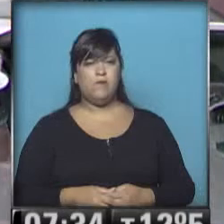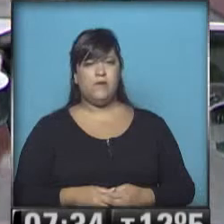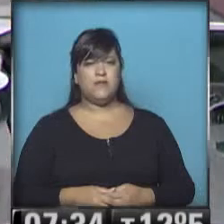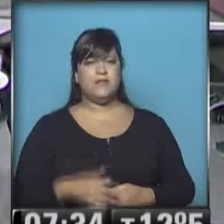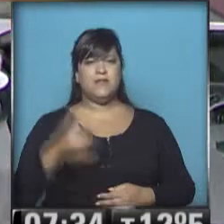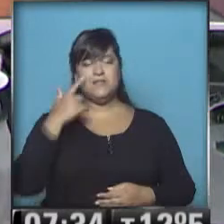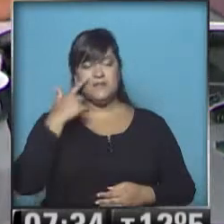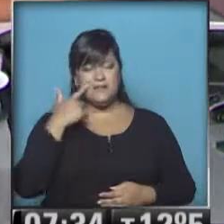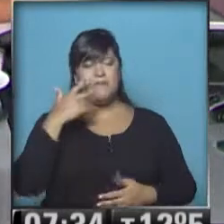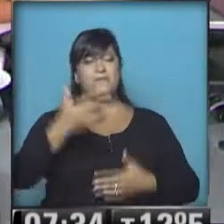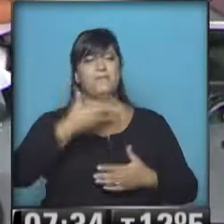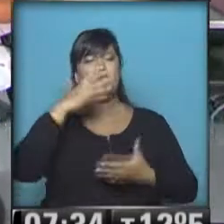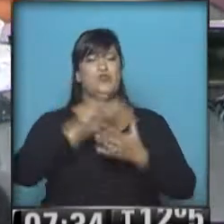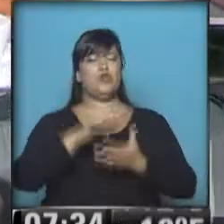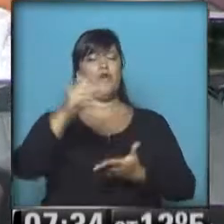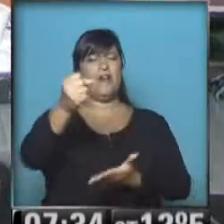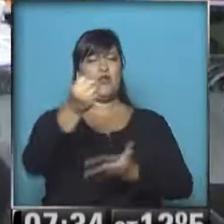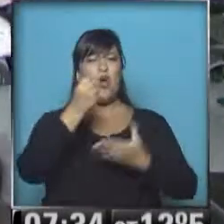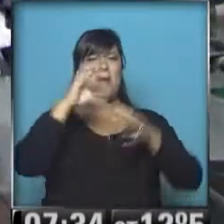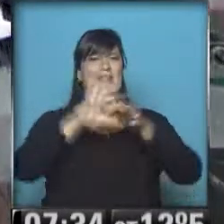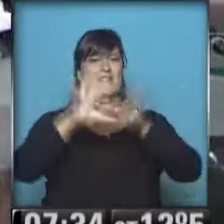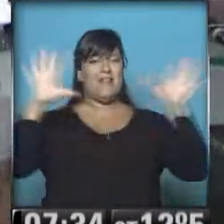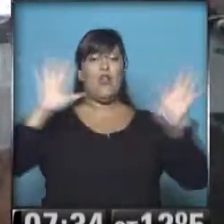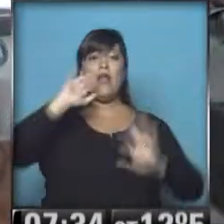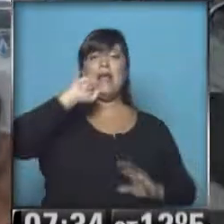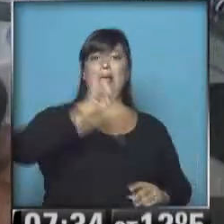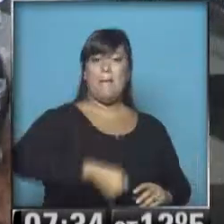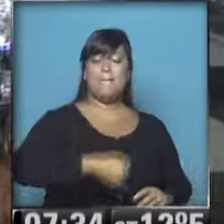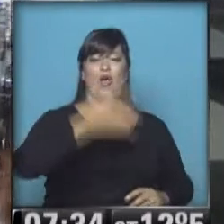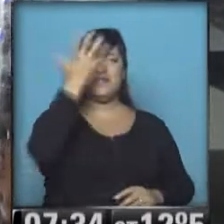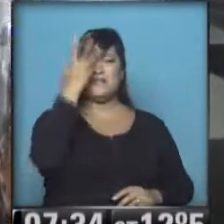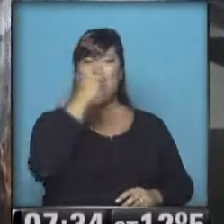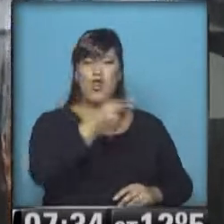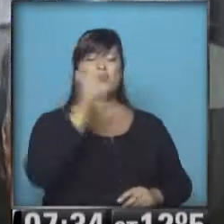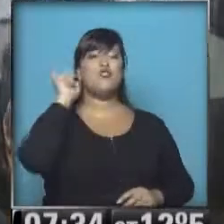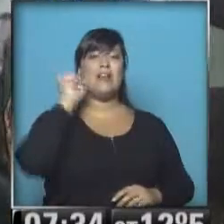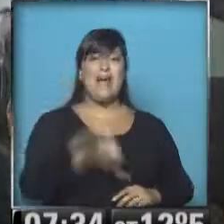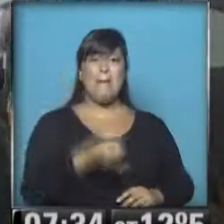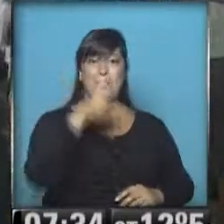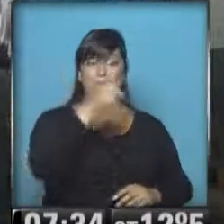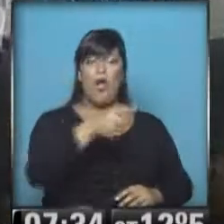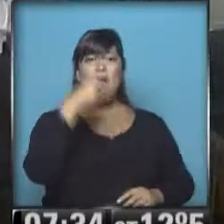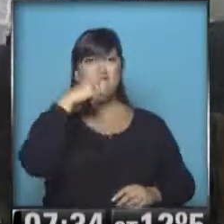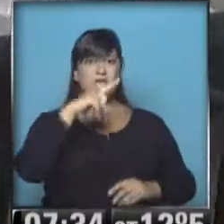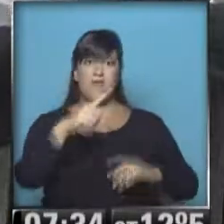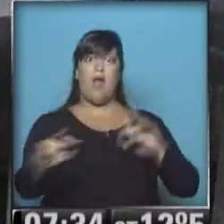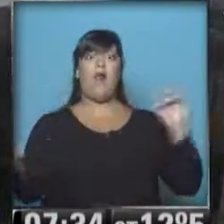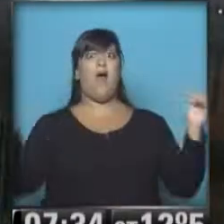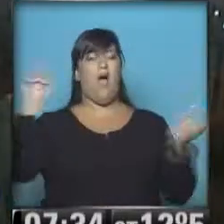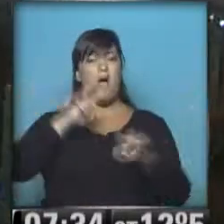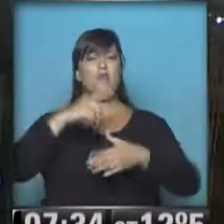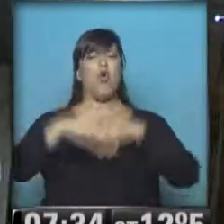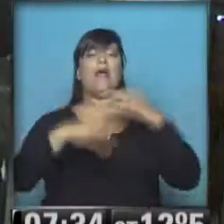A ver, hablamos de Libertadores, el campeón. San Lorenzo, el campeón, sí. Que se lo dio vuelta, ¿eh? Ahí. A Danubio. ¿Cómo Mariano? Jugó,